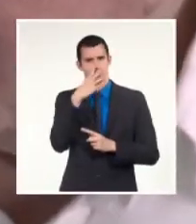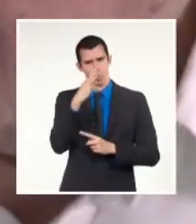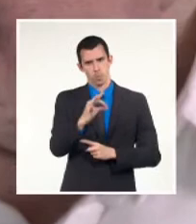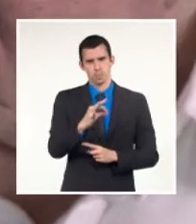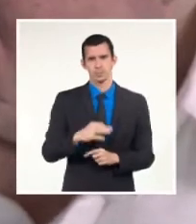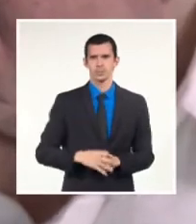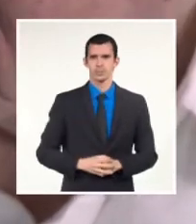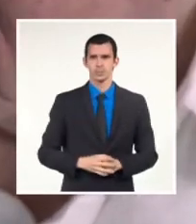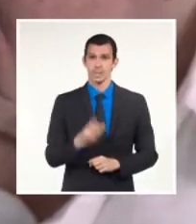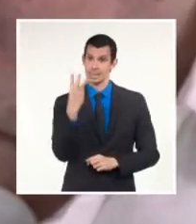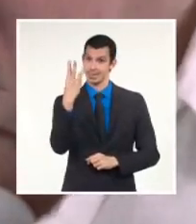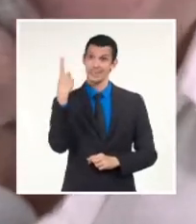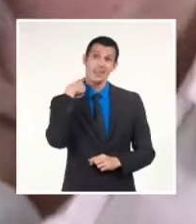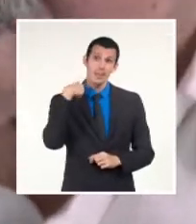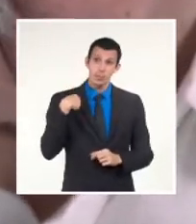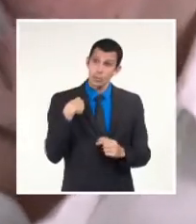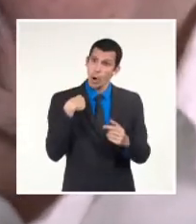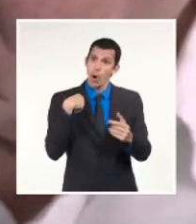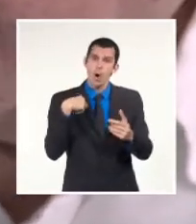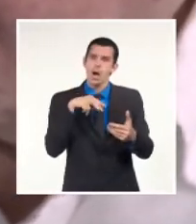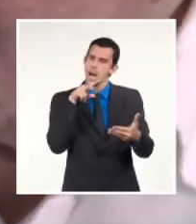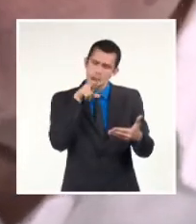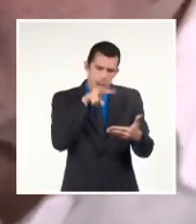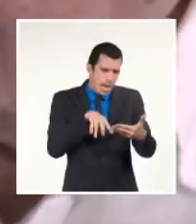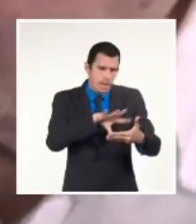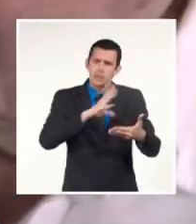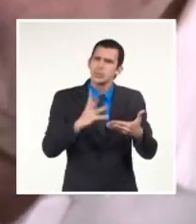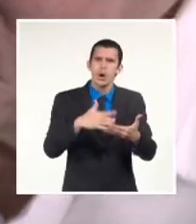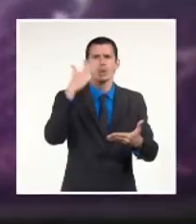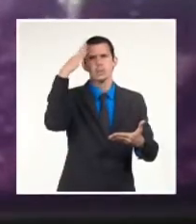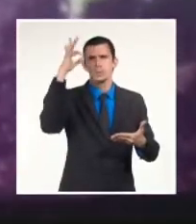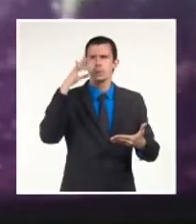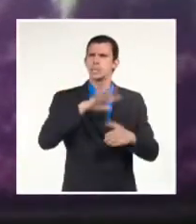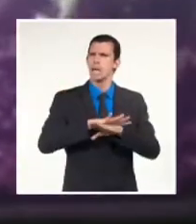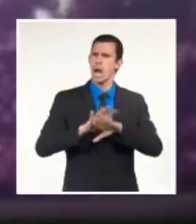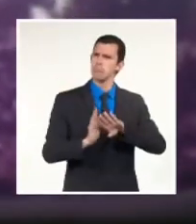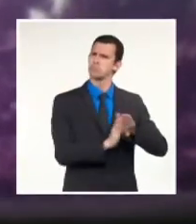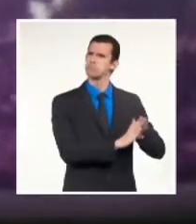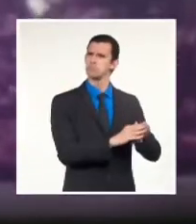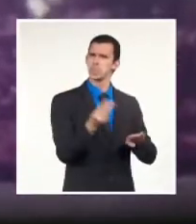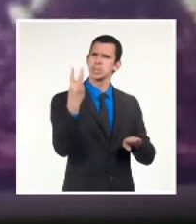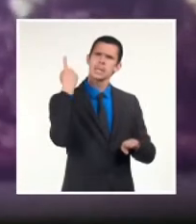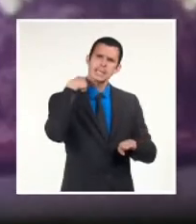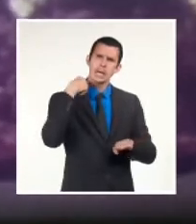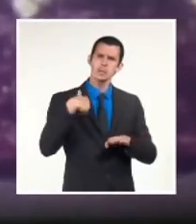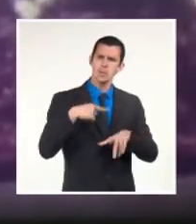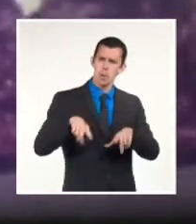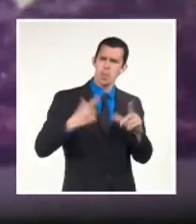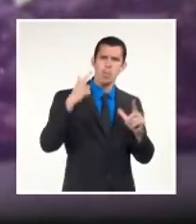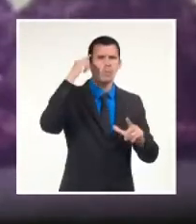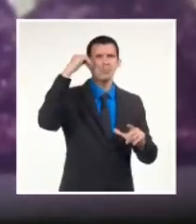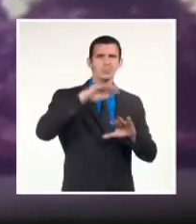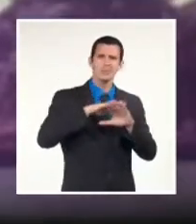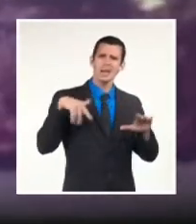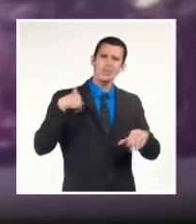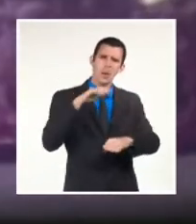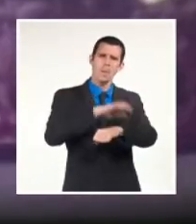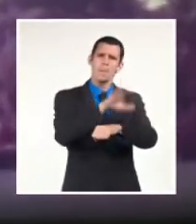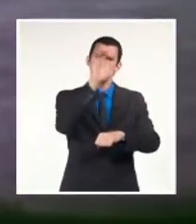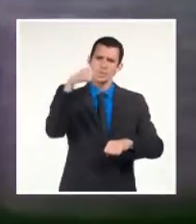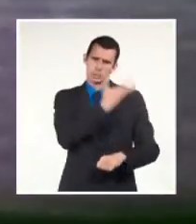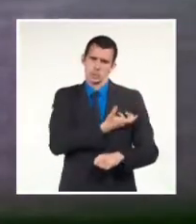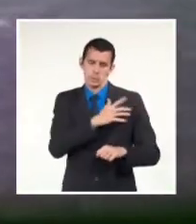Y a los 3 años me di cuenta que ya no había cárcel que me pudiera romper. Pues salimos de Alcatraz en la